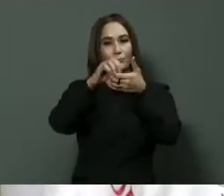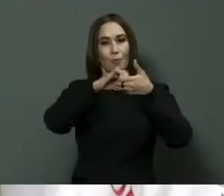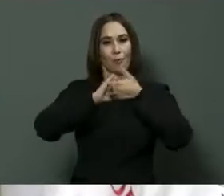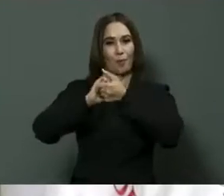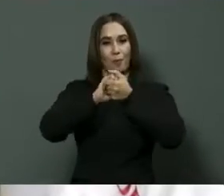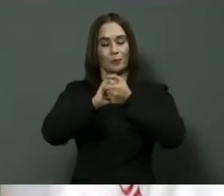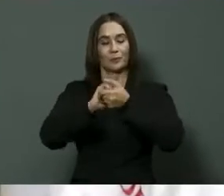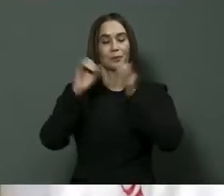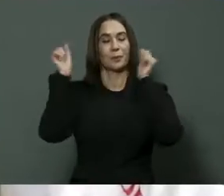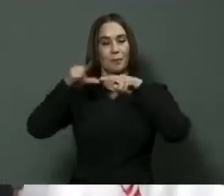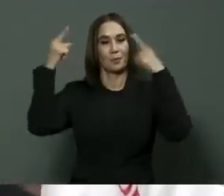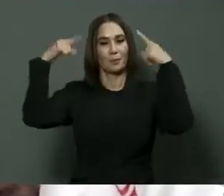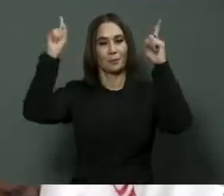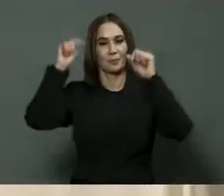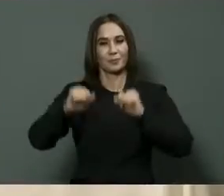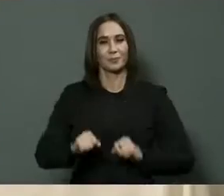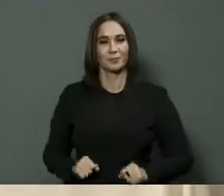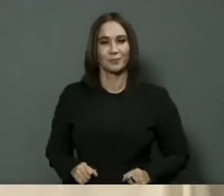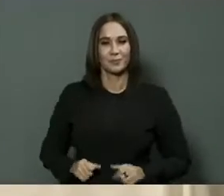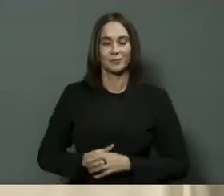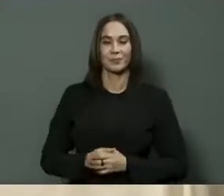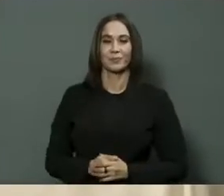esto y le vamos a ganar la batalla.